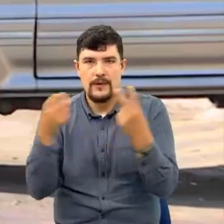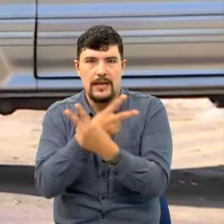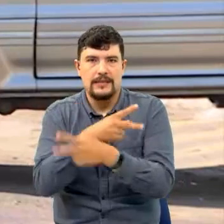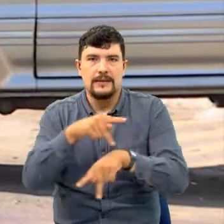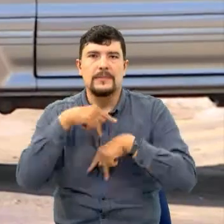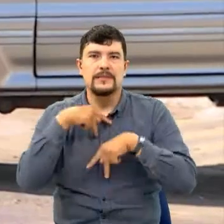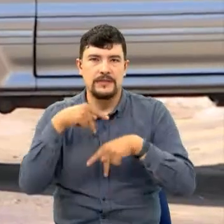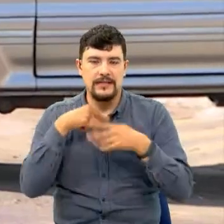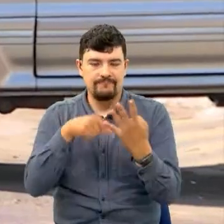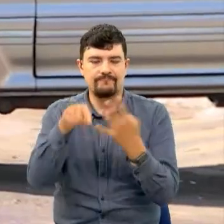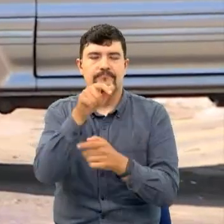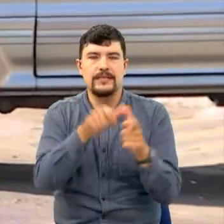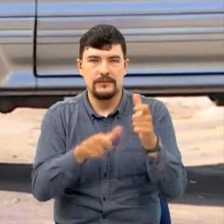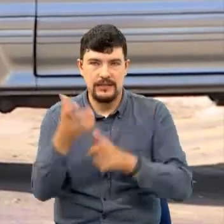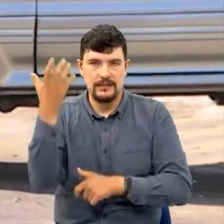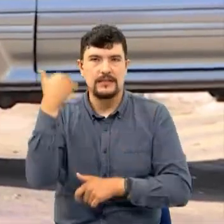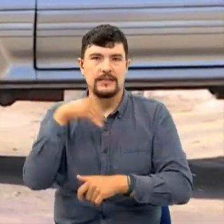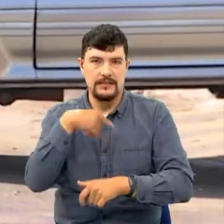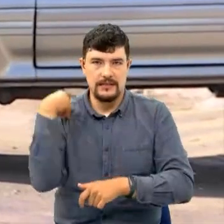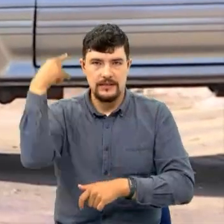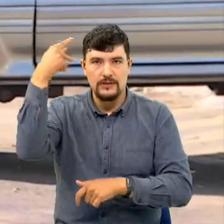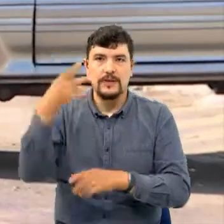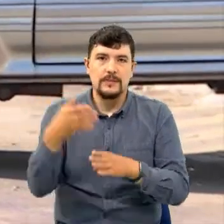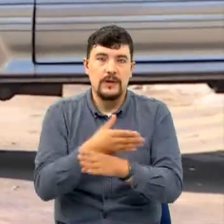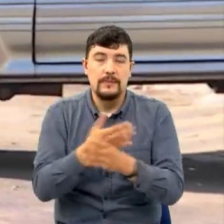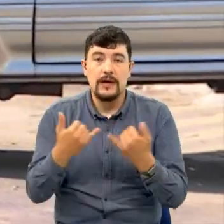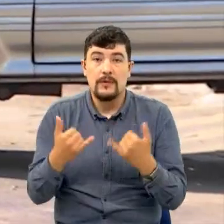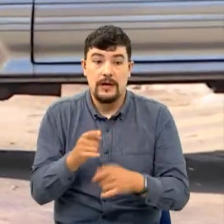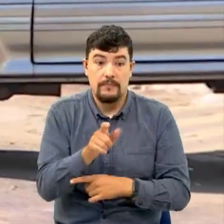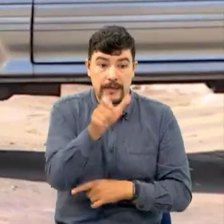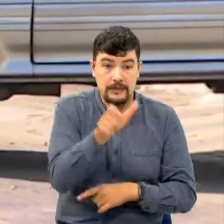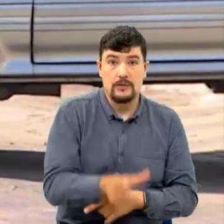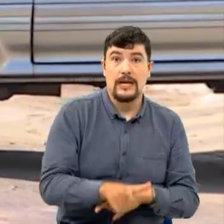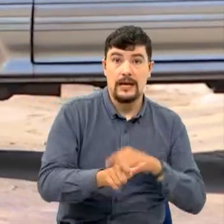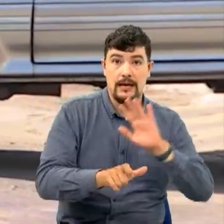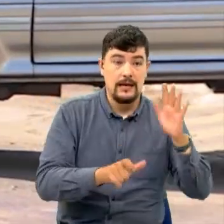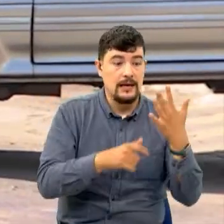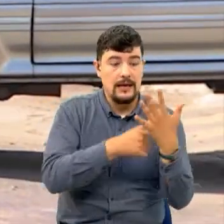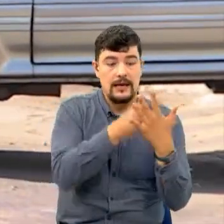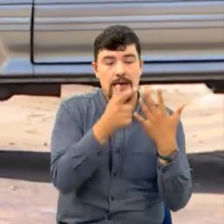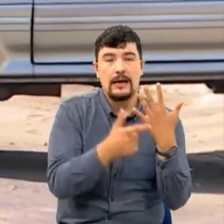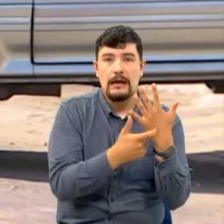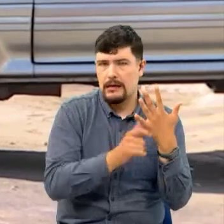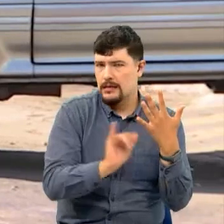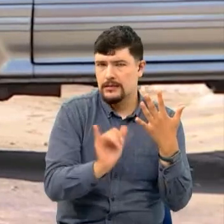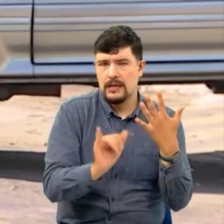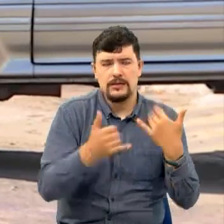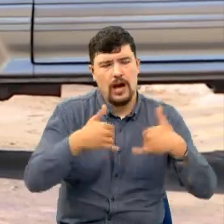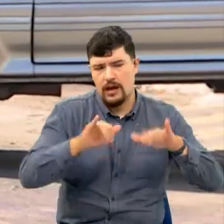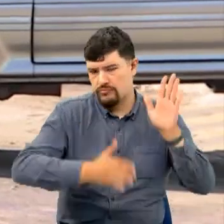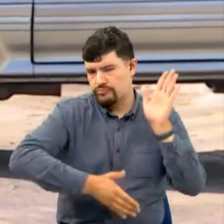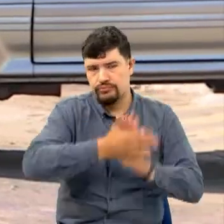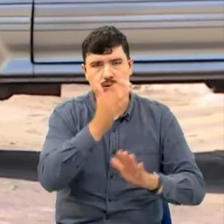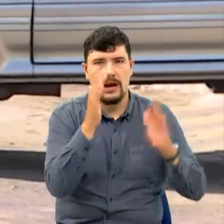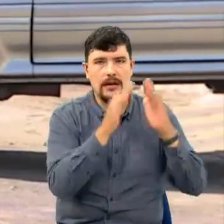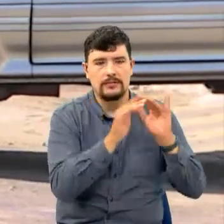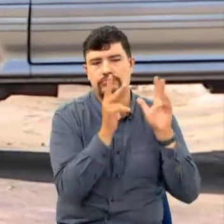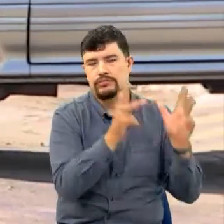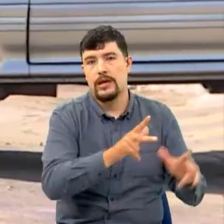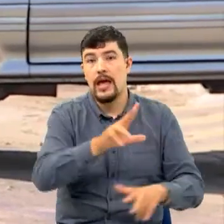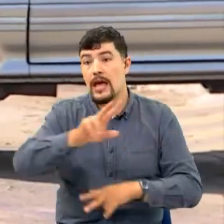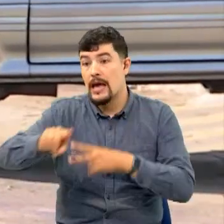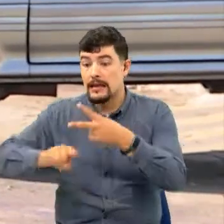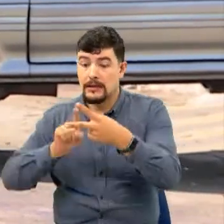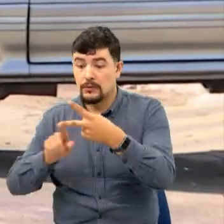Los policías se recuperan de sus agresiones y de sus heridas. Uno de ellos ya fue dado de alta, el otro permanece hospitalizado en la clínica de la policía aquí en